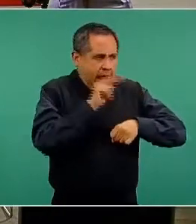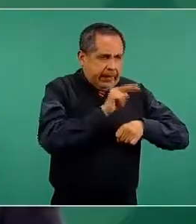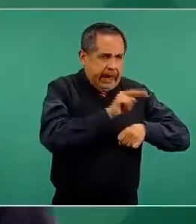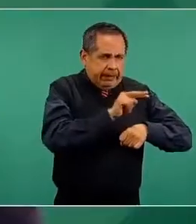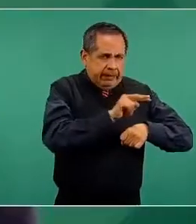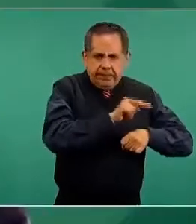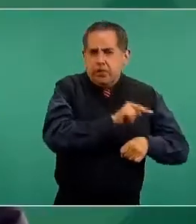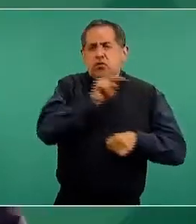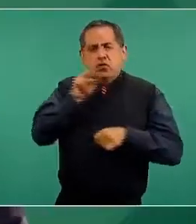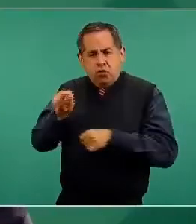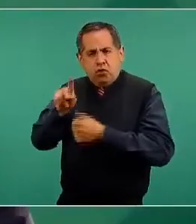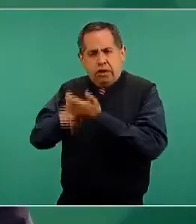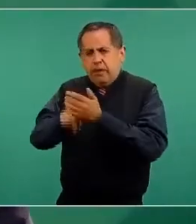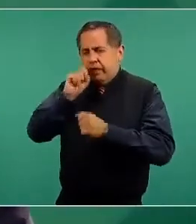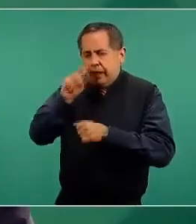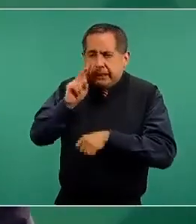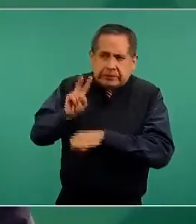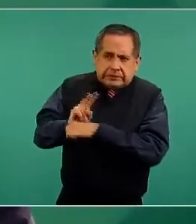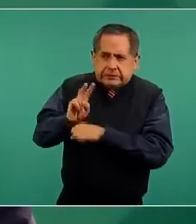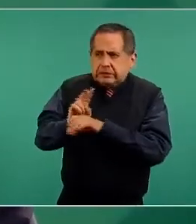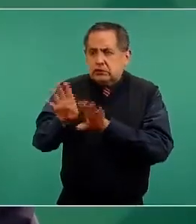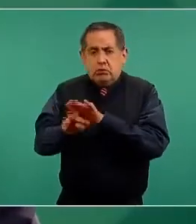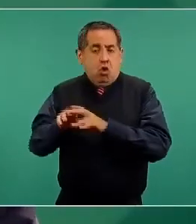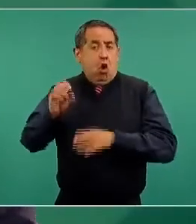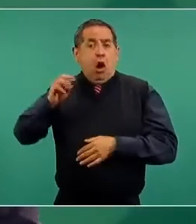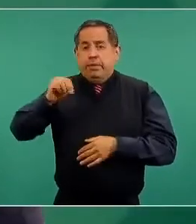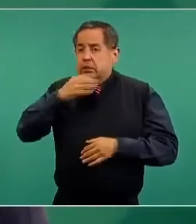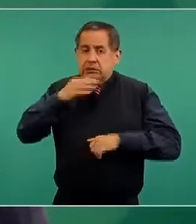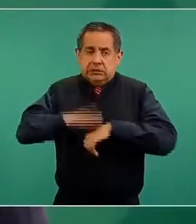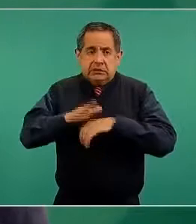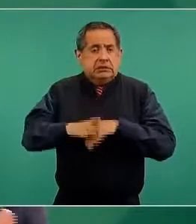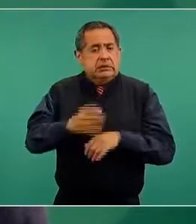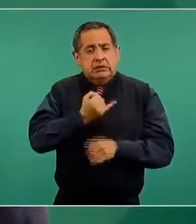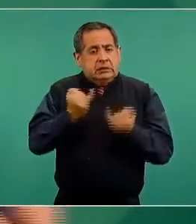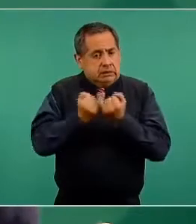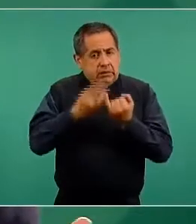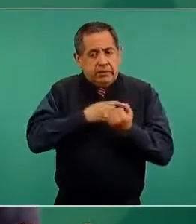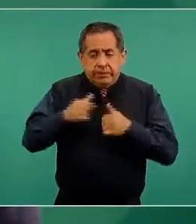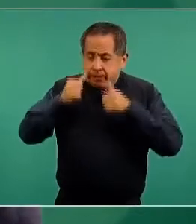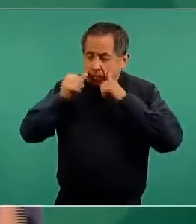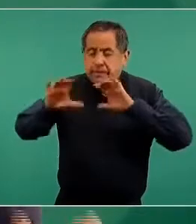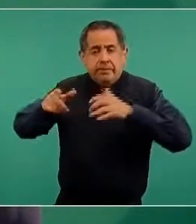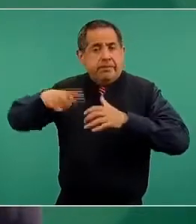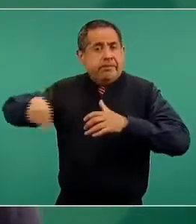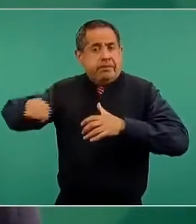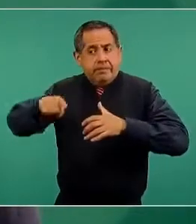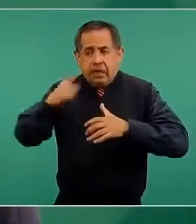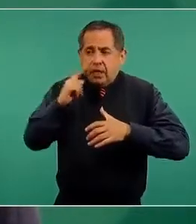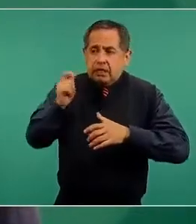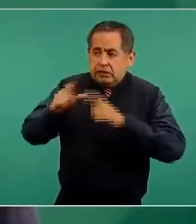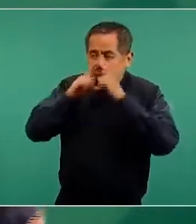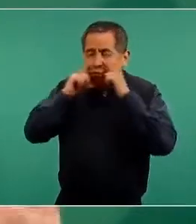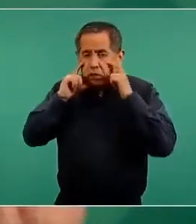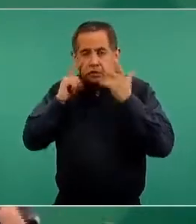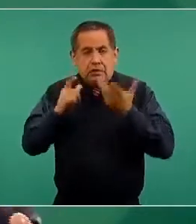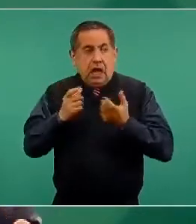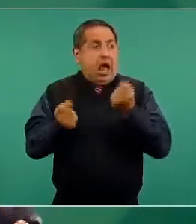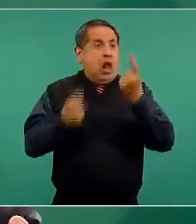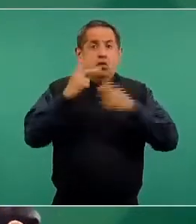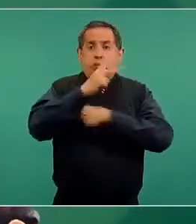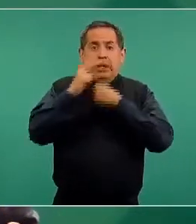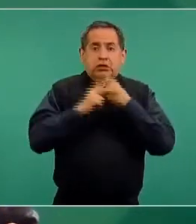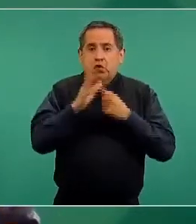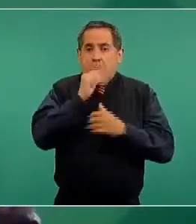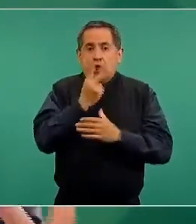desplazó, la inquietud de la OMS es muy legítima, algunos países pudieran no tener la capacidad de sostener los dos elementos